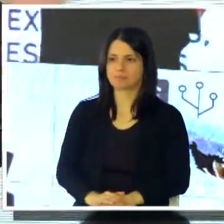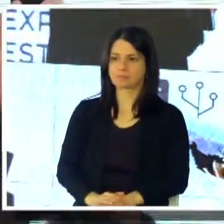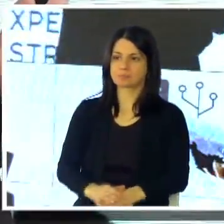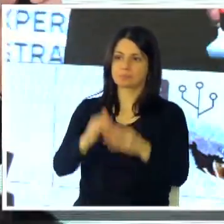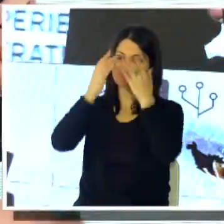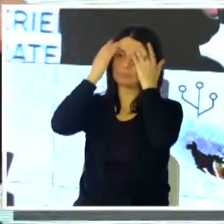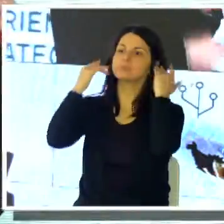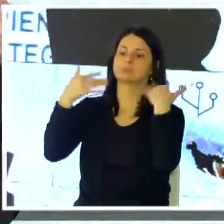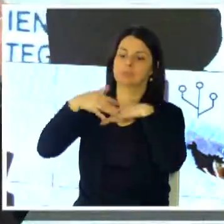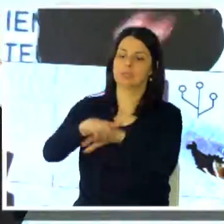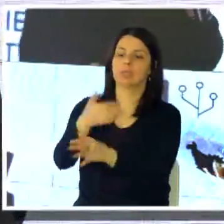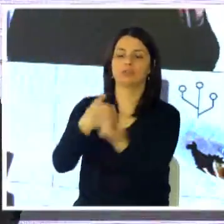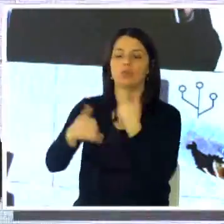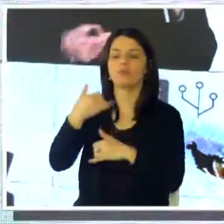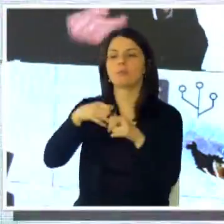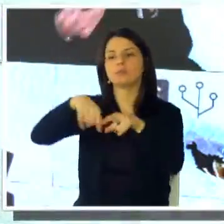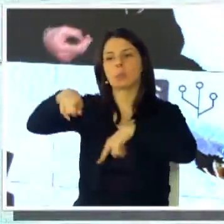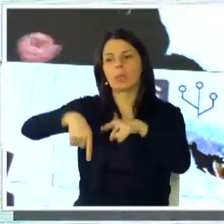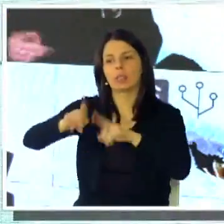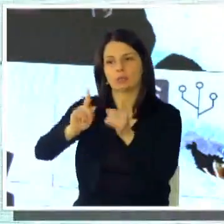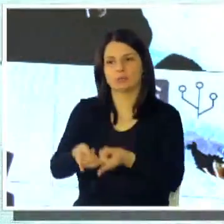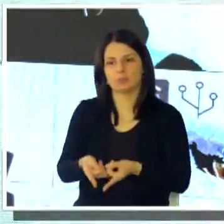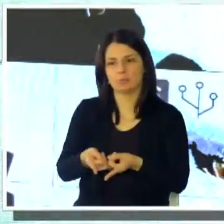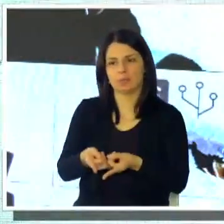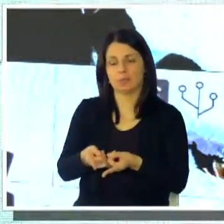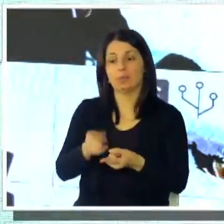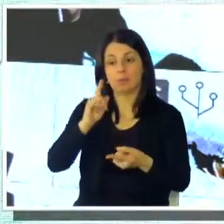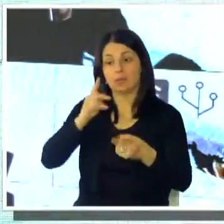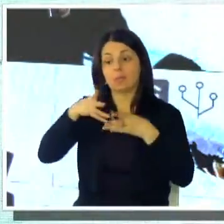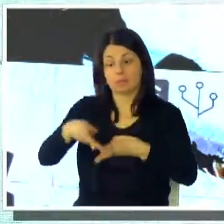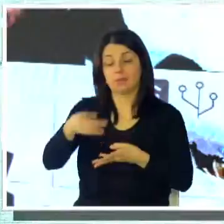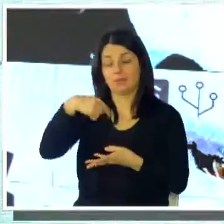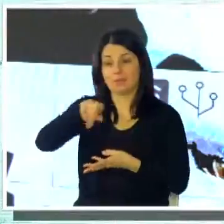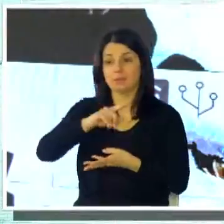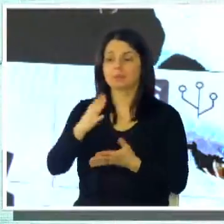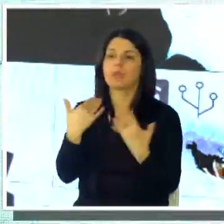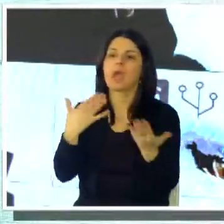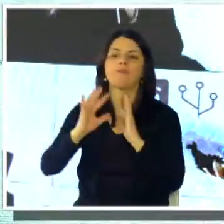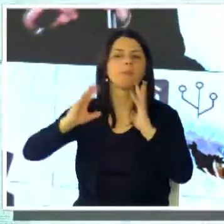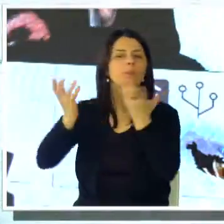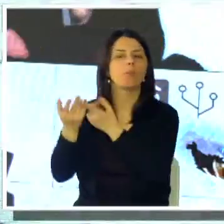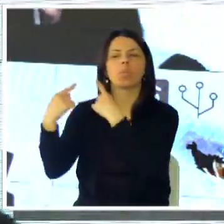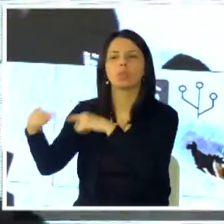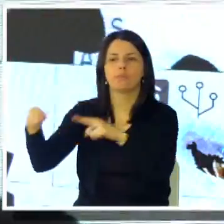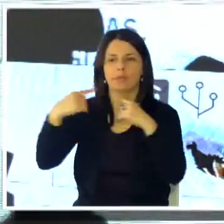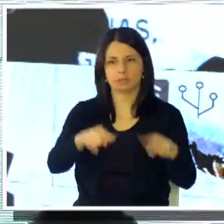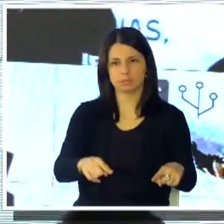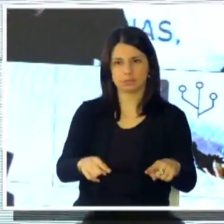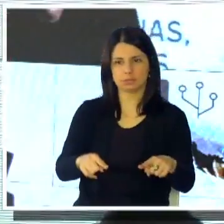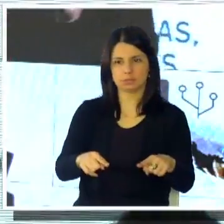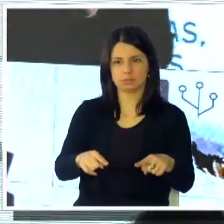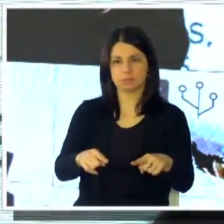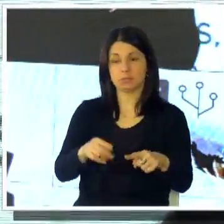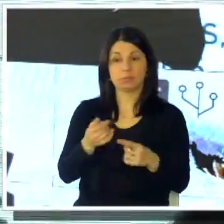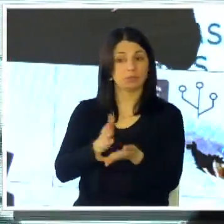Bueno, integración de info de gestión, eso es otro desafío porque estamos hablando de mundos muy distintos y